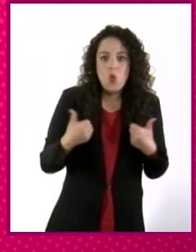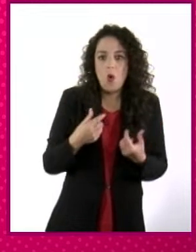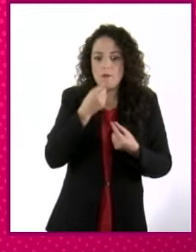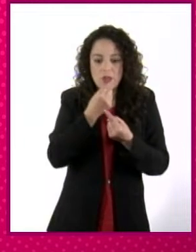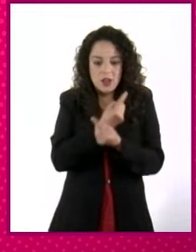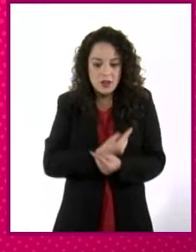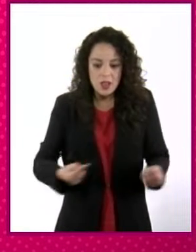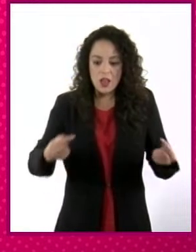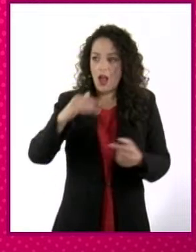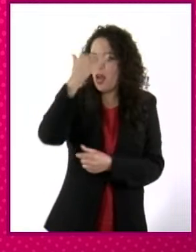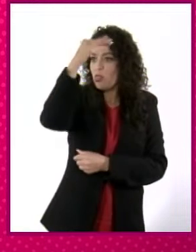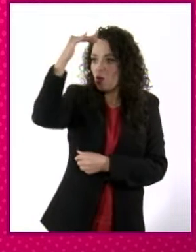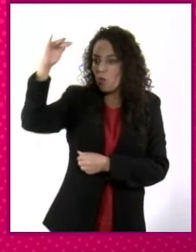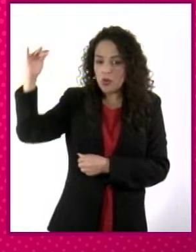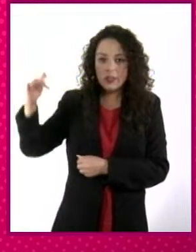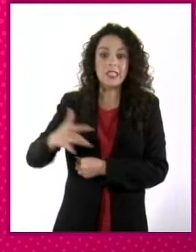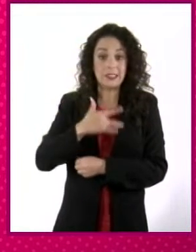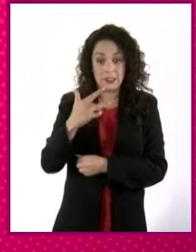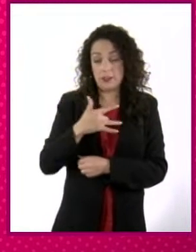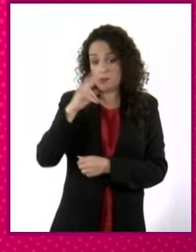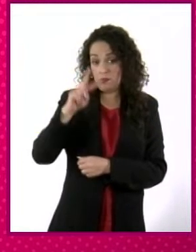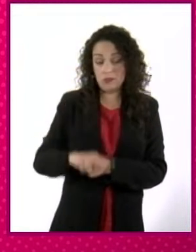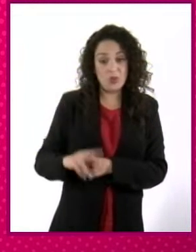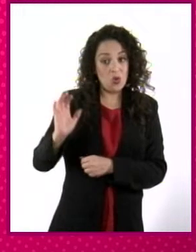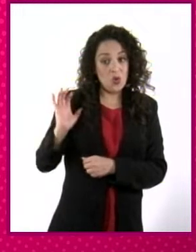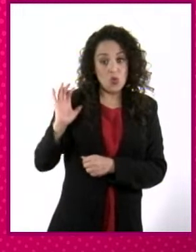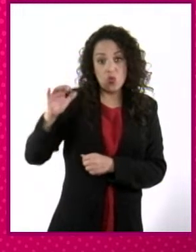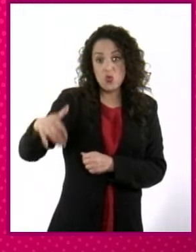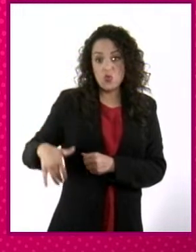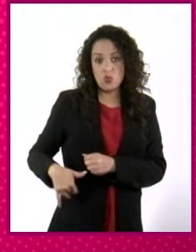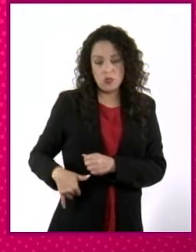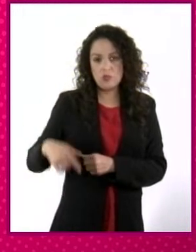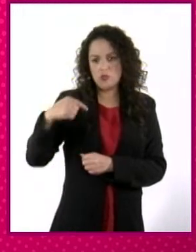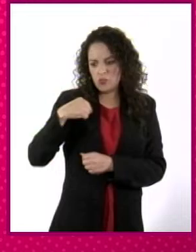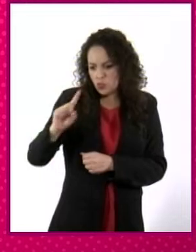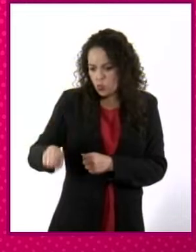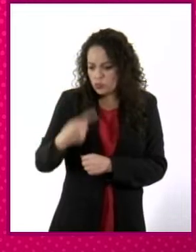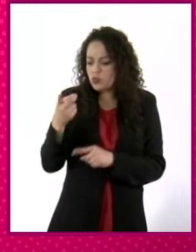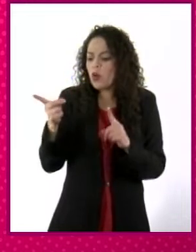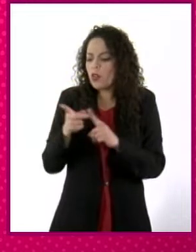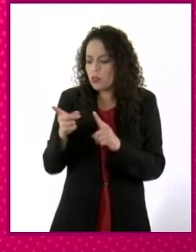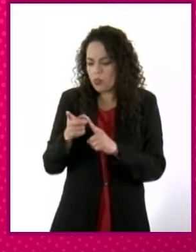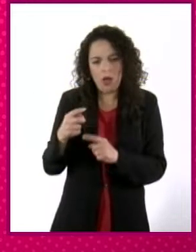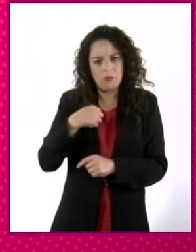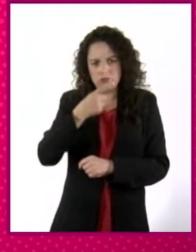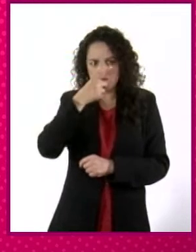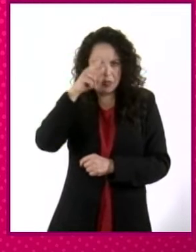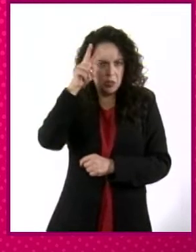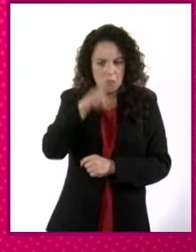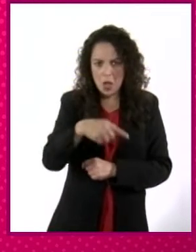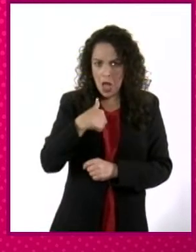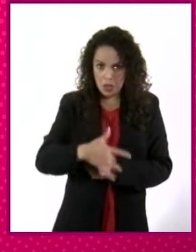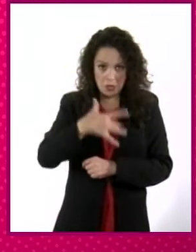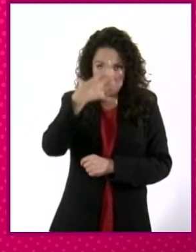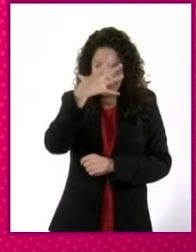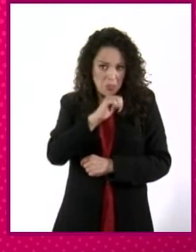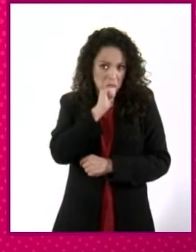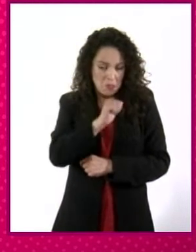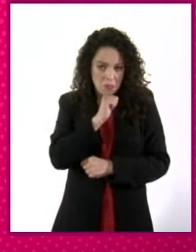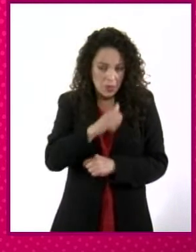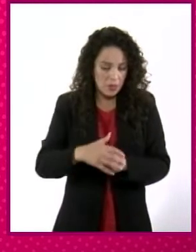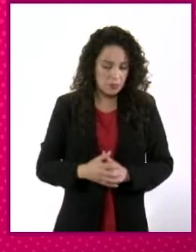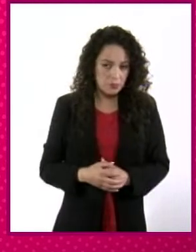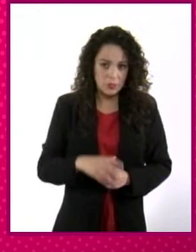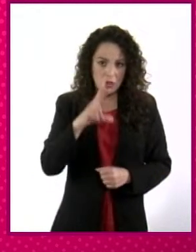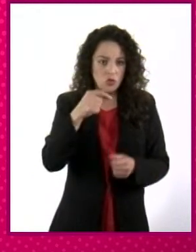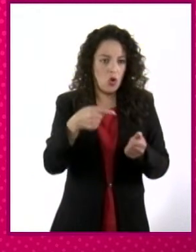adultos, que ahora sienten orgullo de expresar quiénes son realmente, sin necesidad de esconder